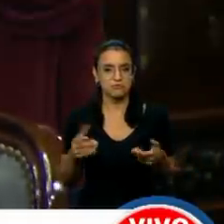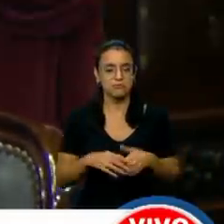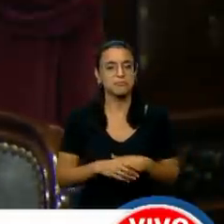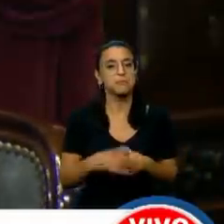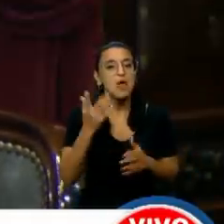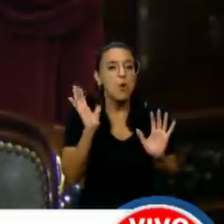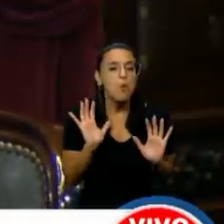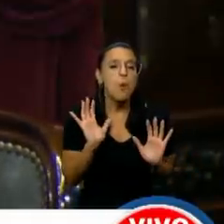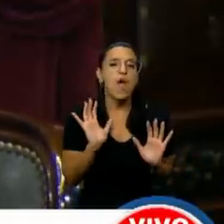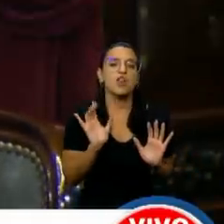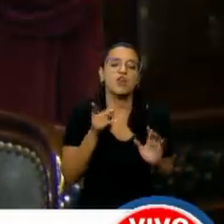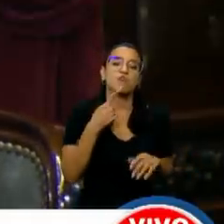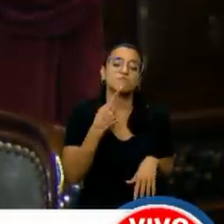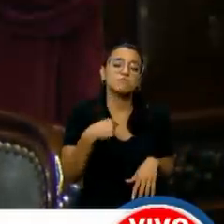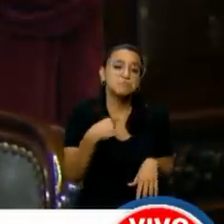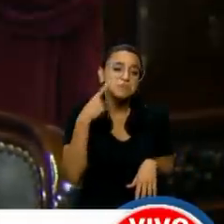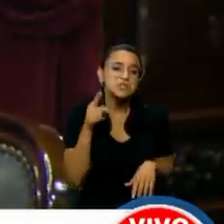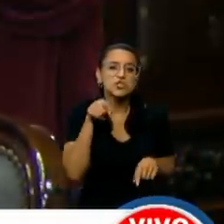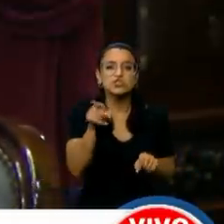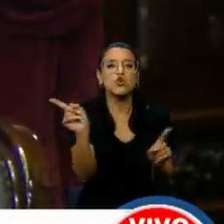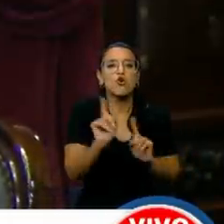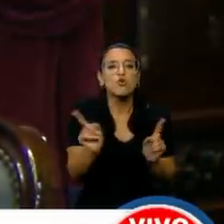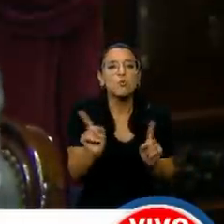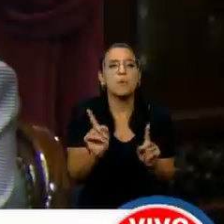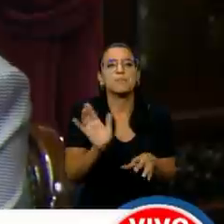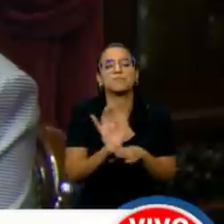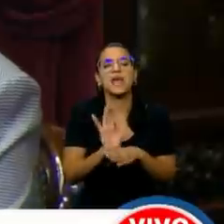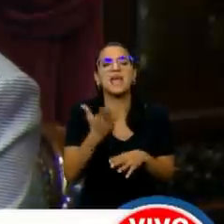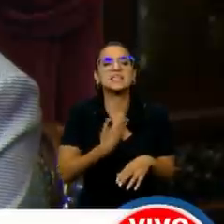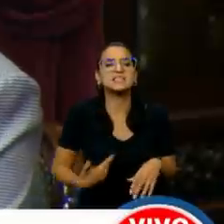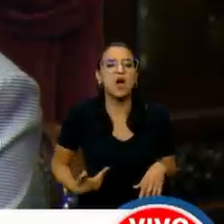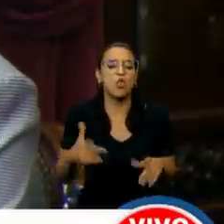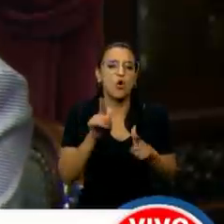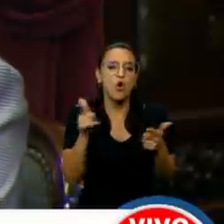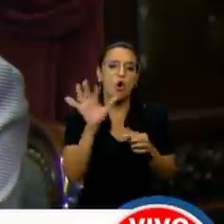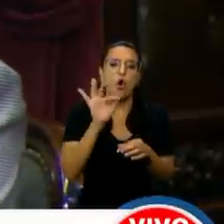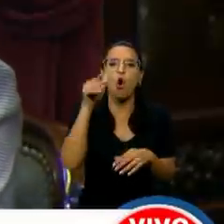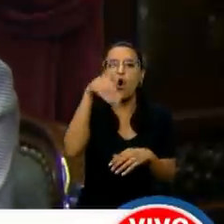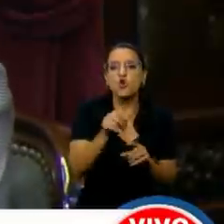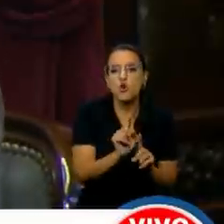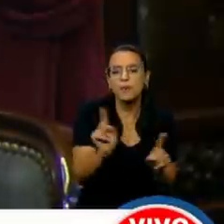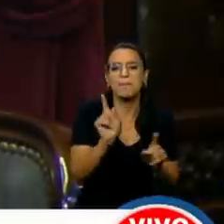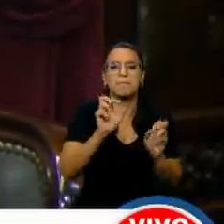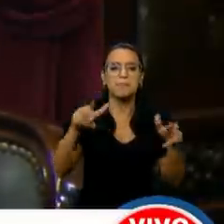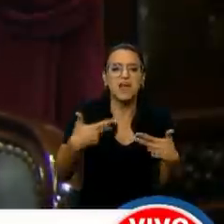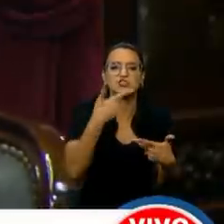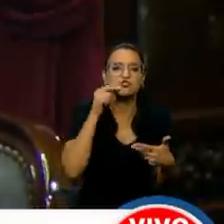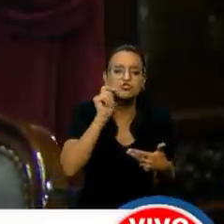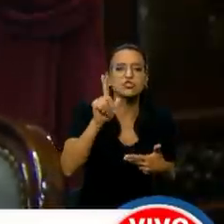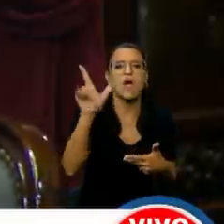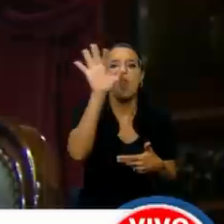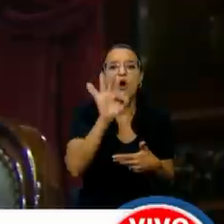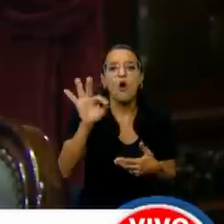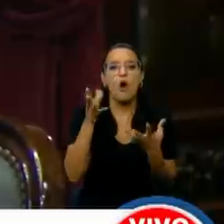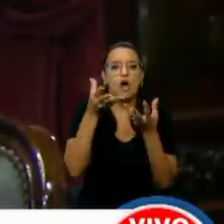esto se me ocurre que esto no ocurre por tener un estado ausente o un estado más presente con un plan social o con o con